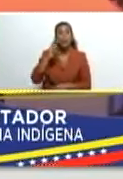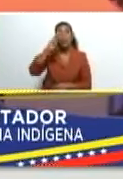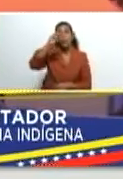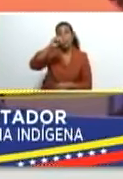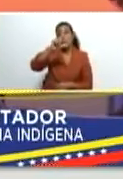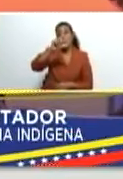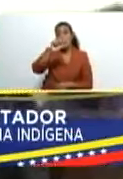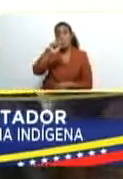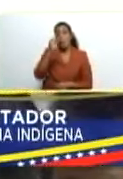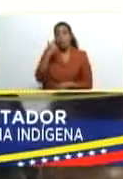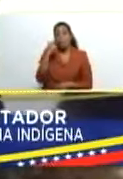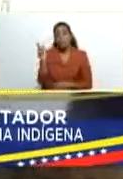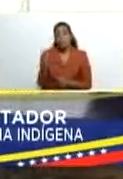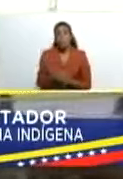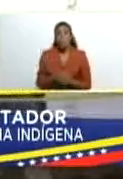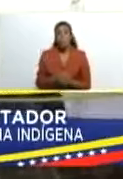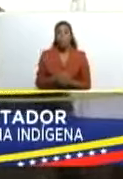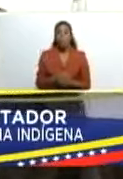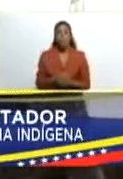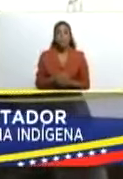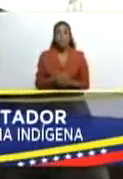jesuita,